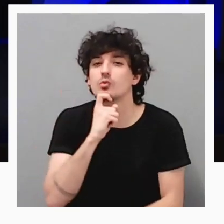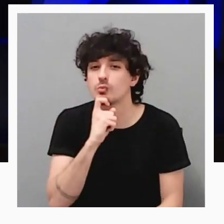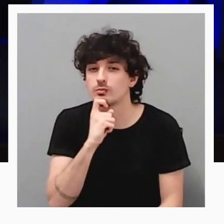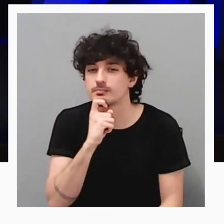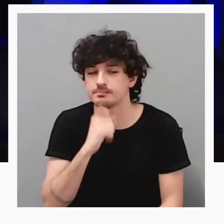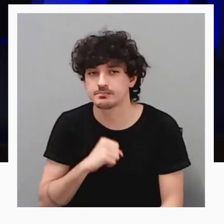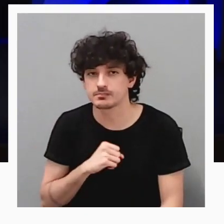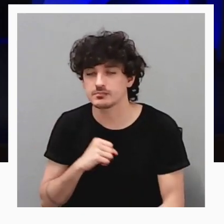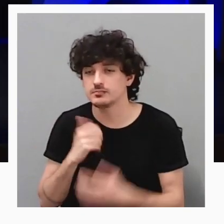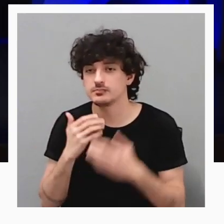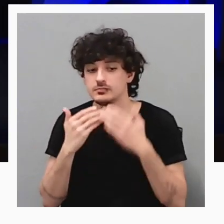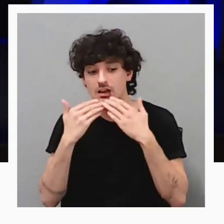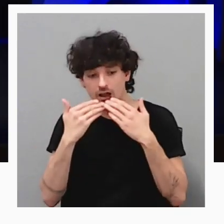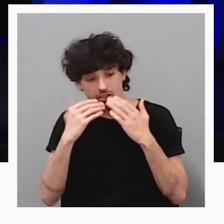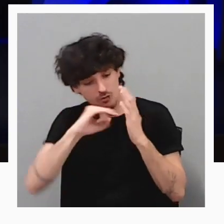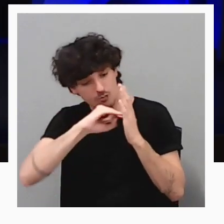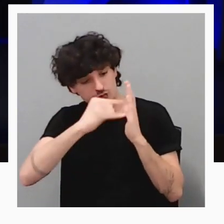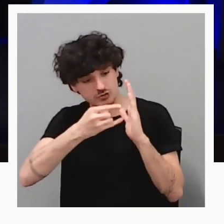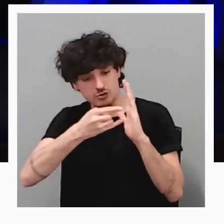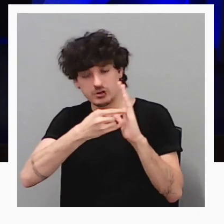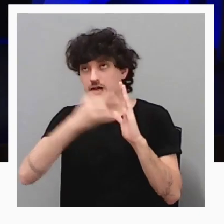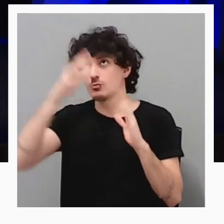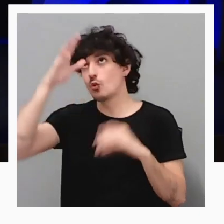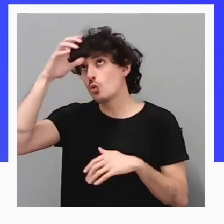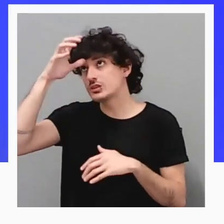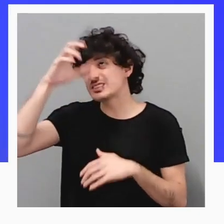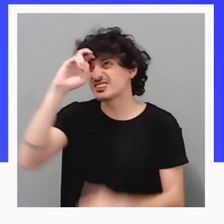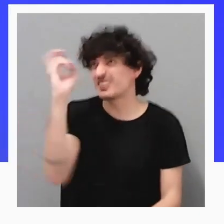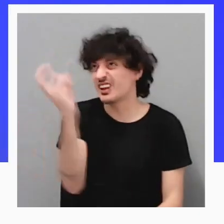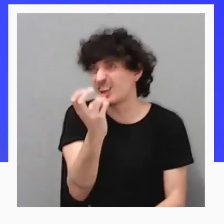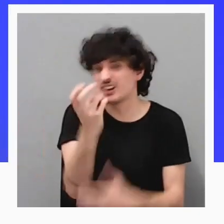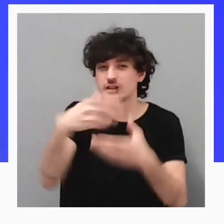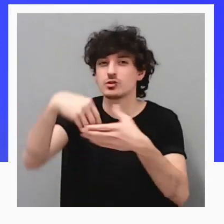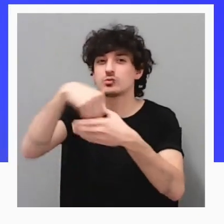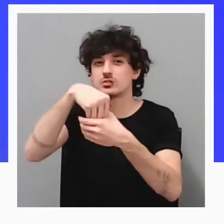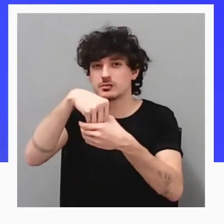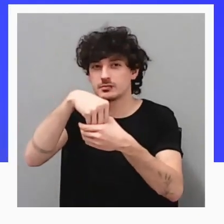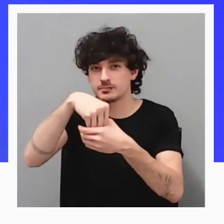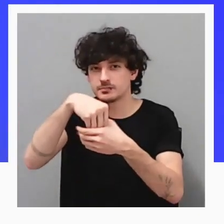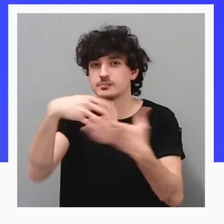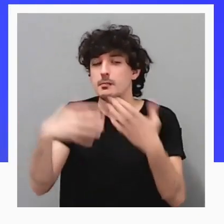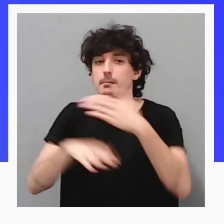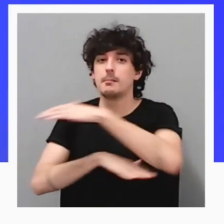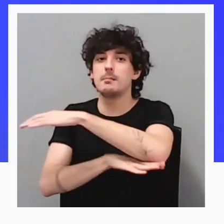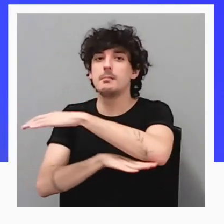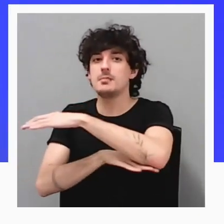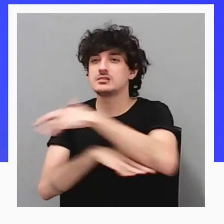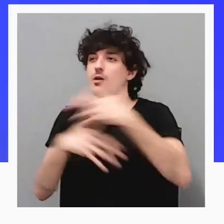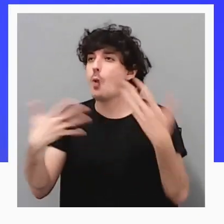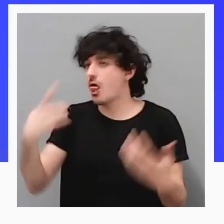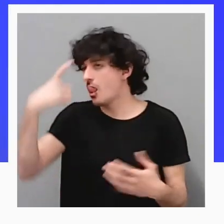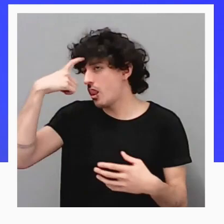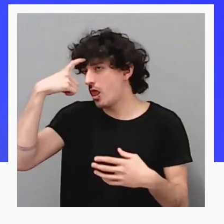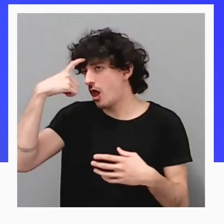una metodología multisensorial e inclusiva. ¿Qué es esto? Es una metodología basada en la neurociencia y en un